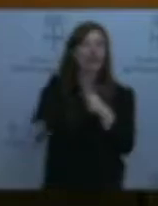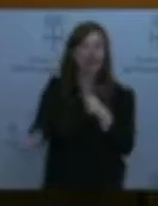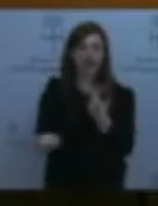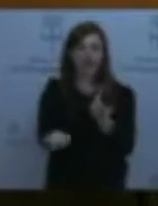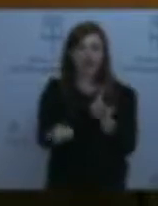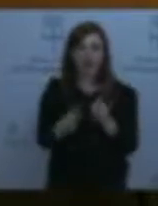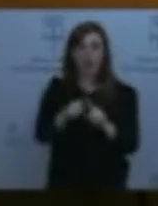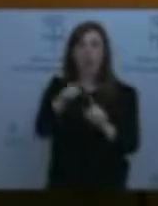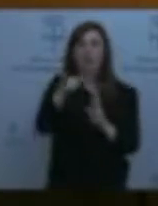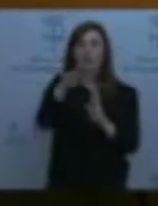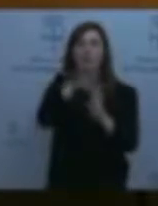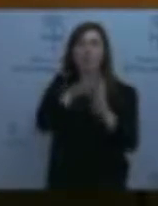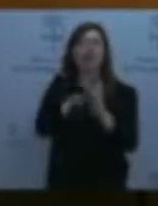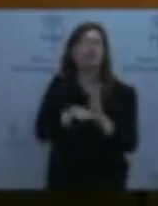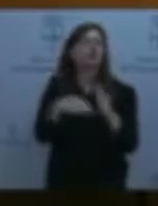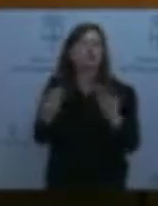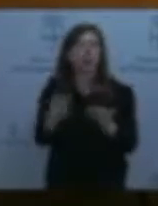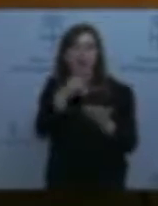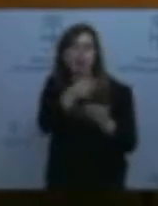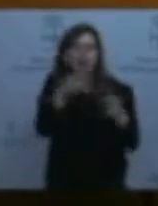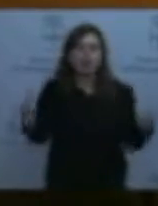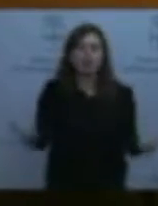parámetros que ya obliga una ley realmente a publicar.